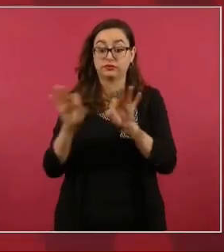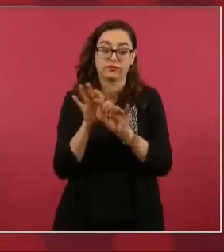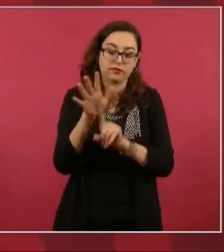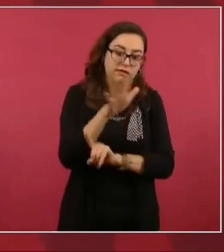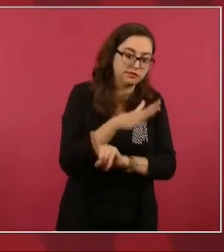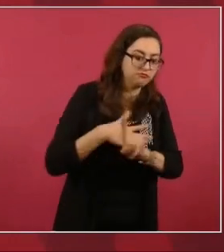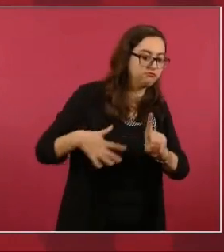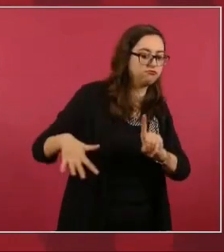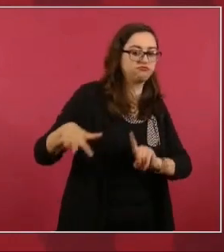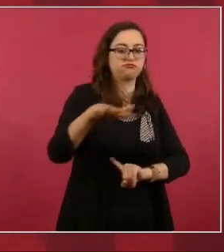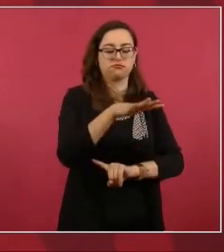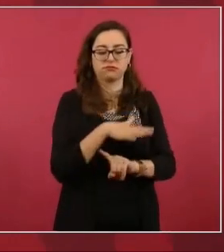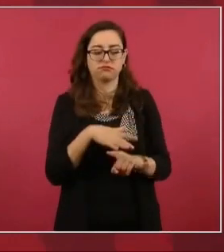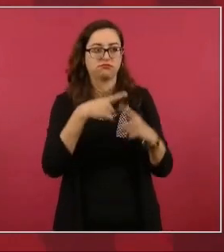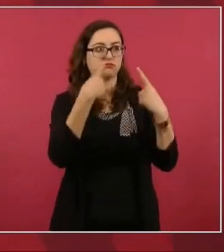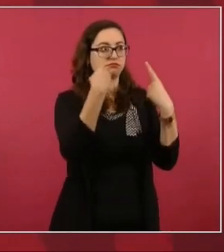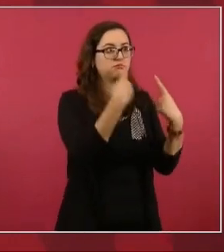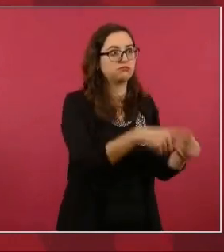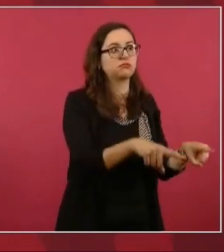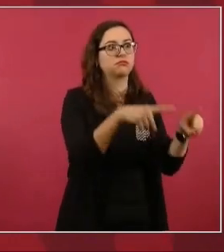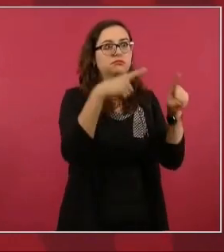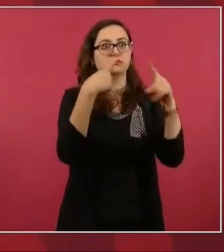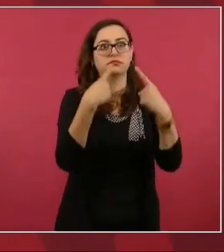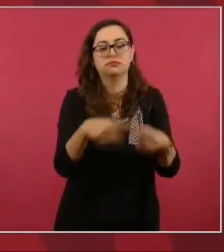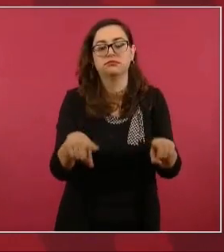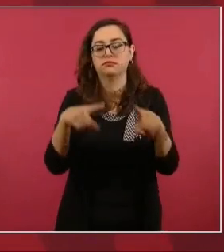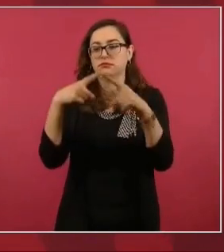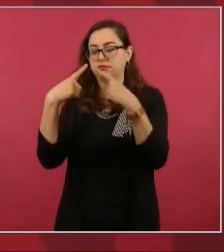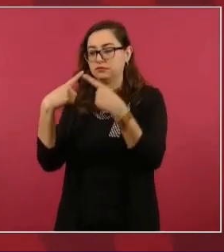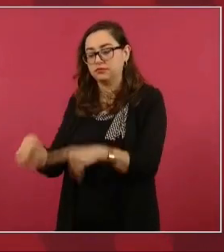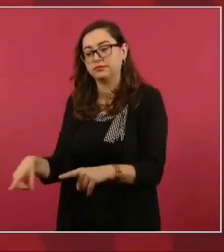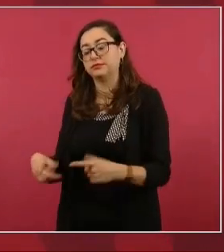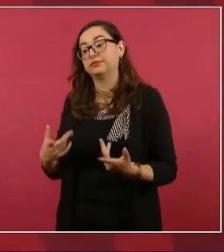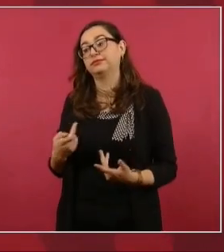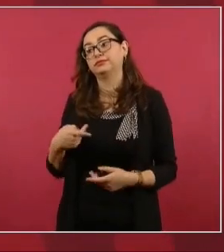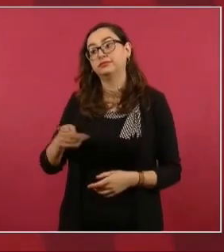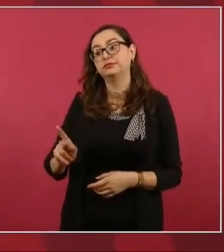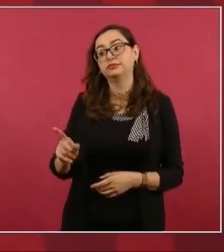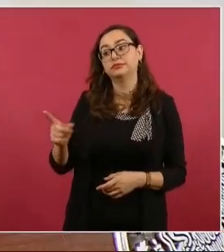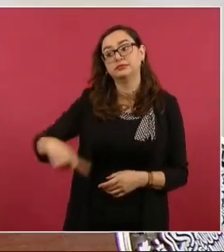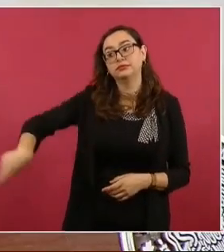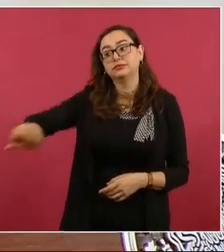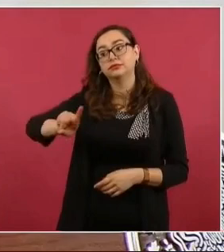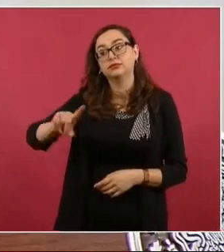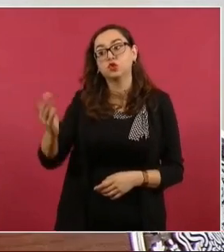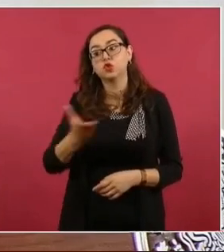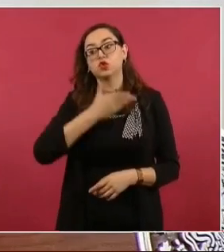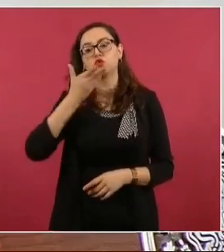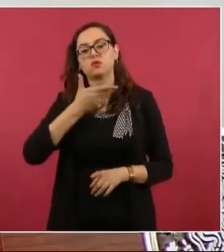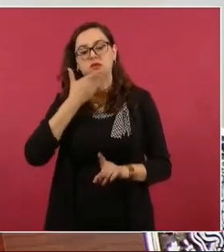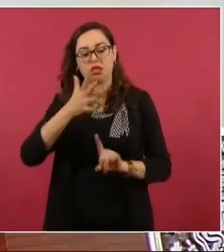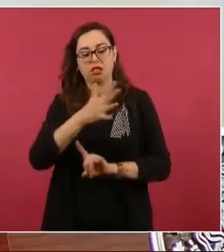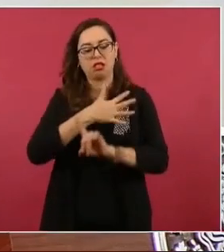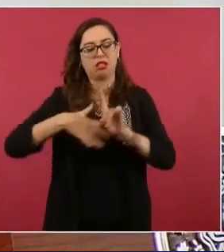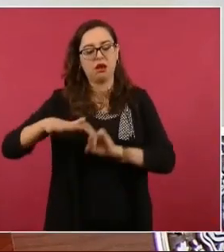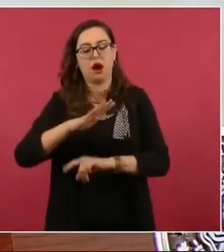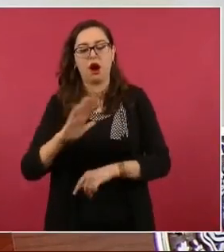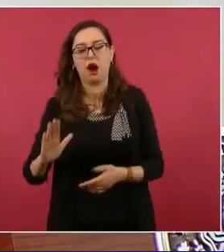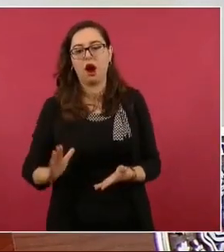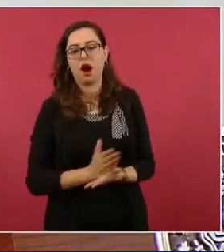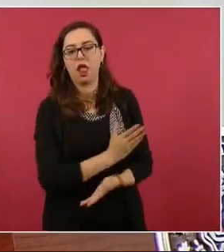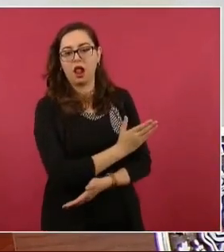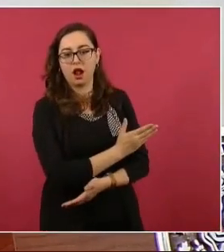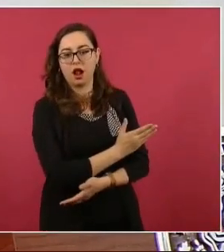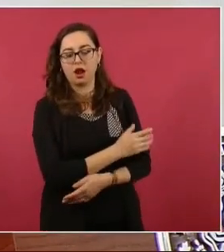suele suceder que se saca de contexto algo. Entonces,